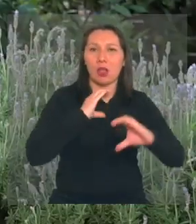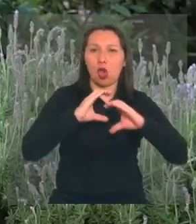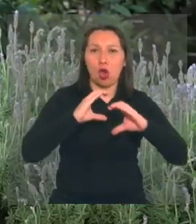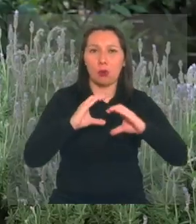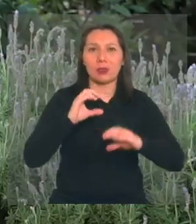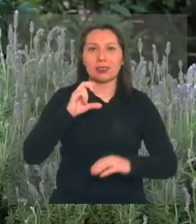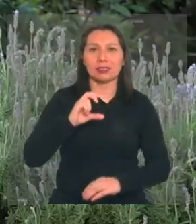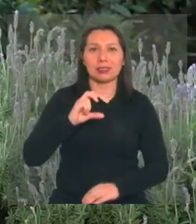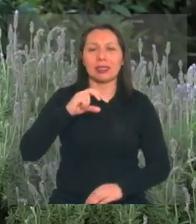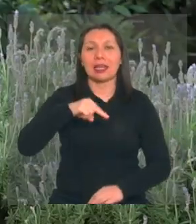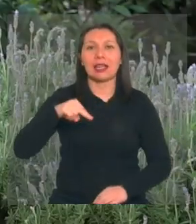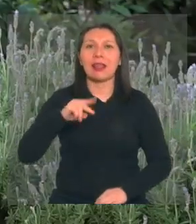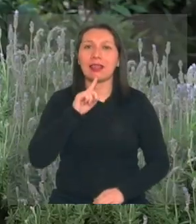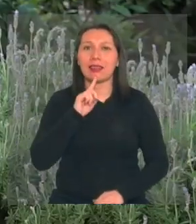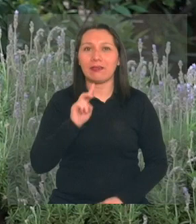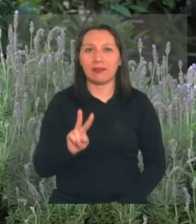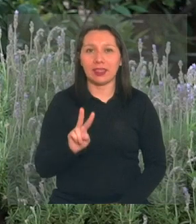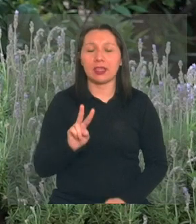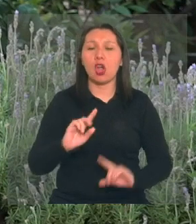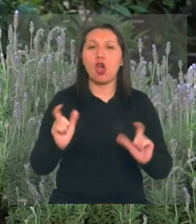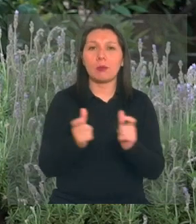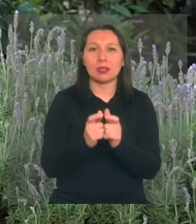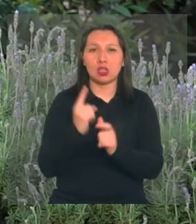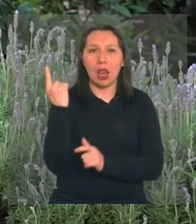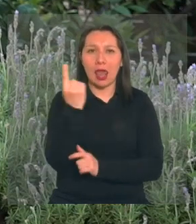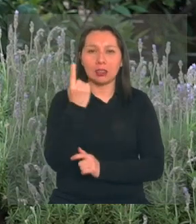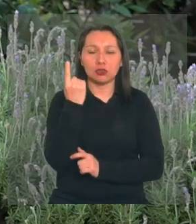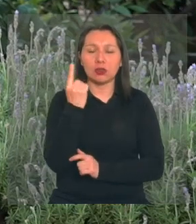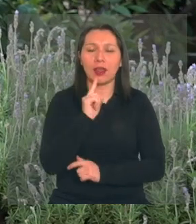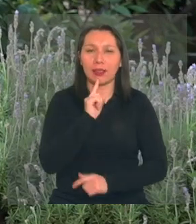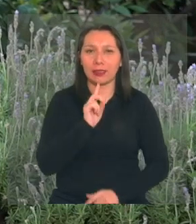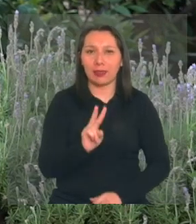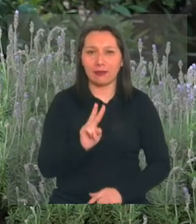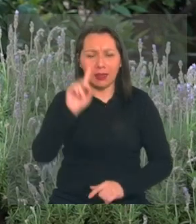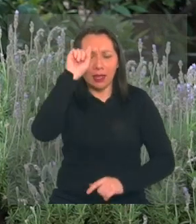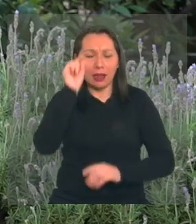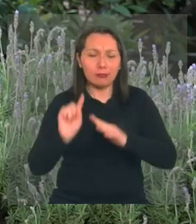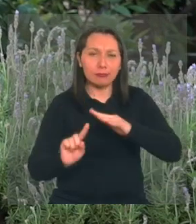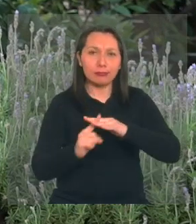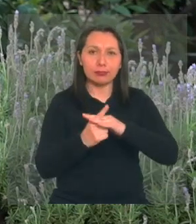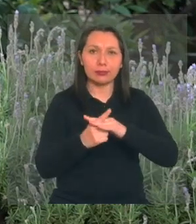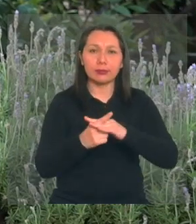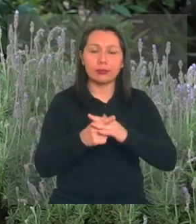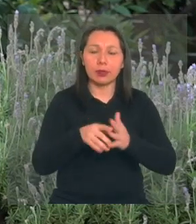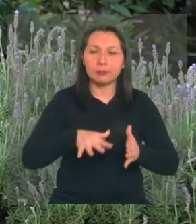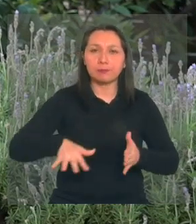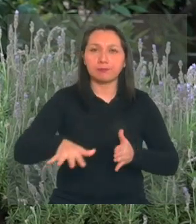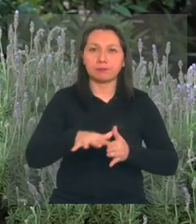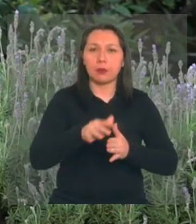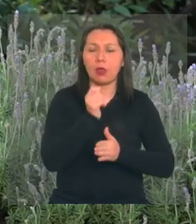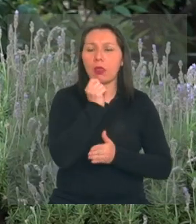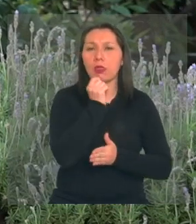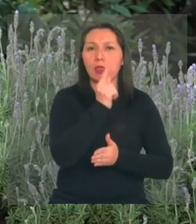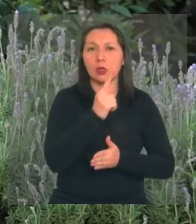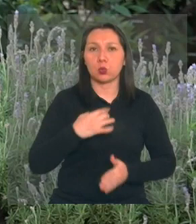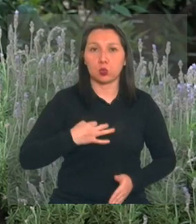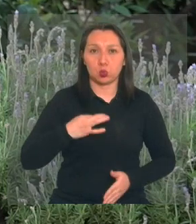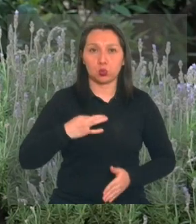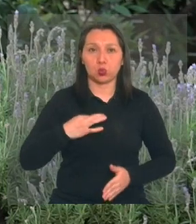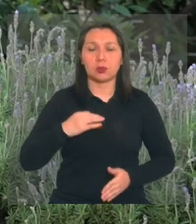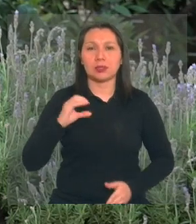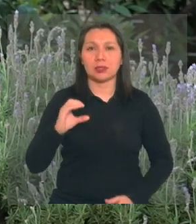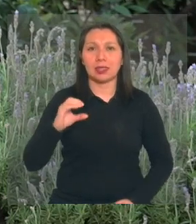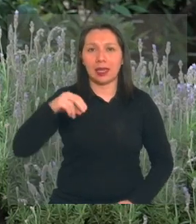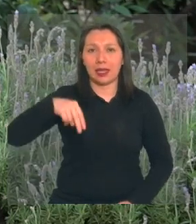de CNTV, de la Comisión Nacional de Televisión, creadora del espacio para las denuncias ciudadanas del